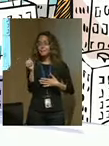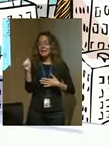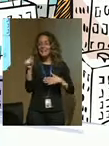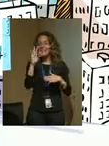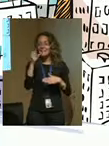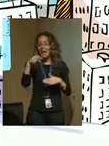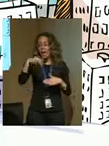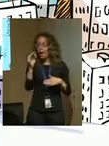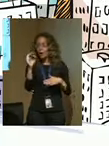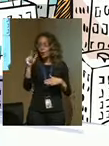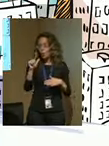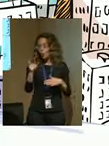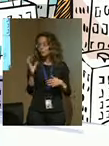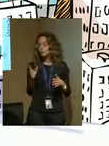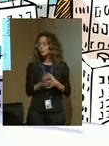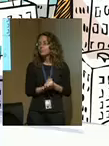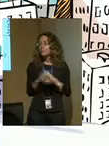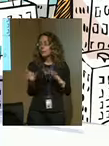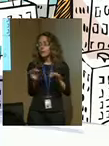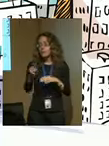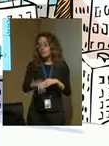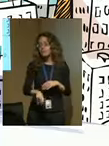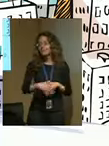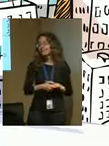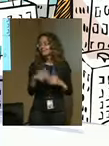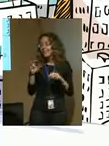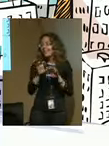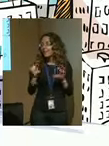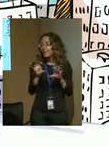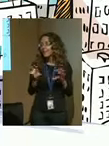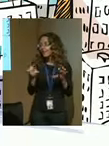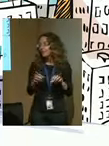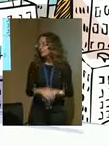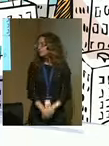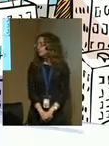pregunta. ¿Hay alguna azafata? Por favor.